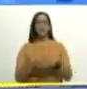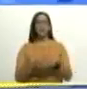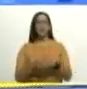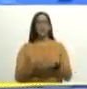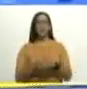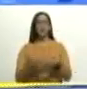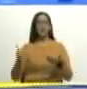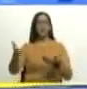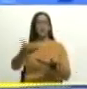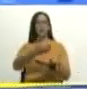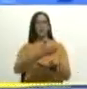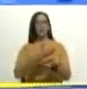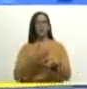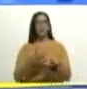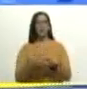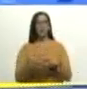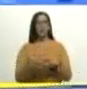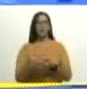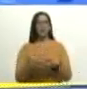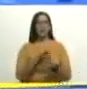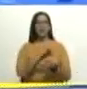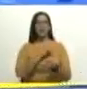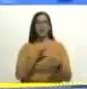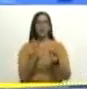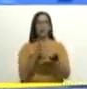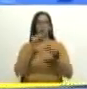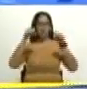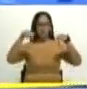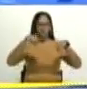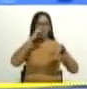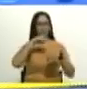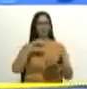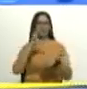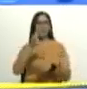va a recaudación, de enero a agosto de este año,